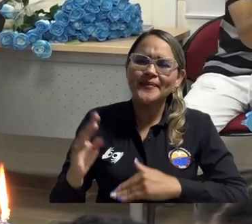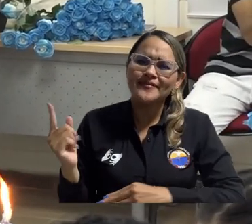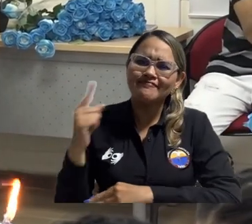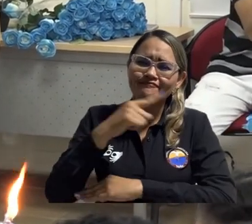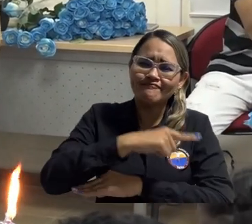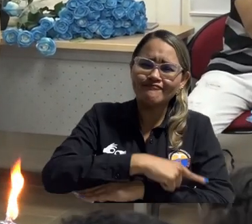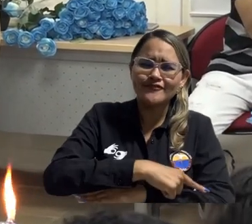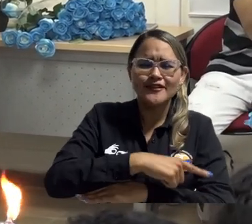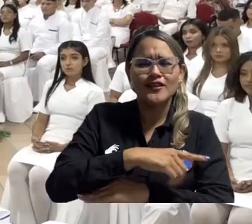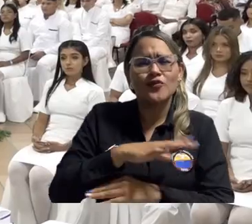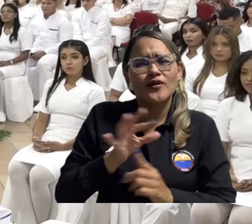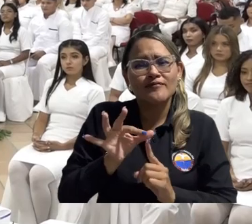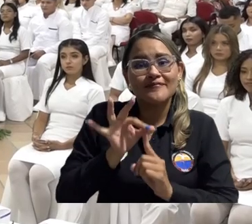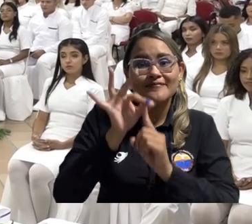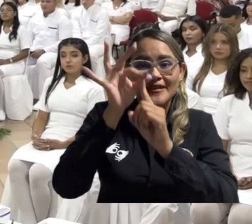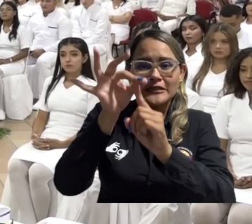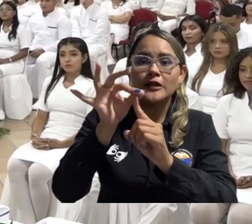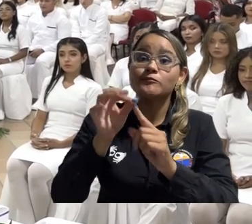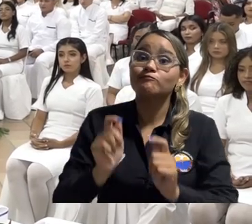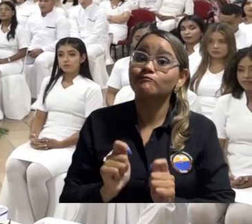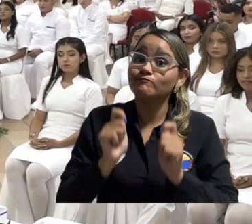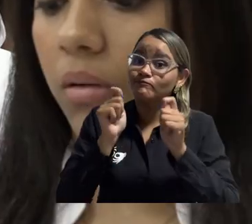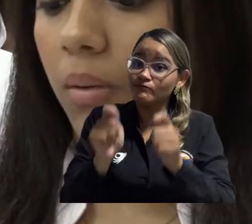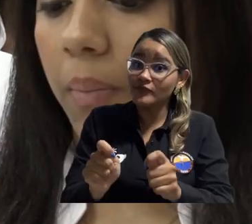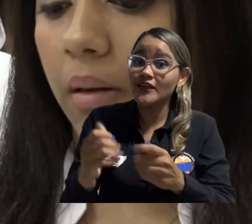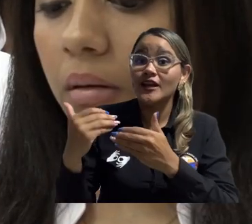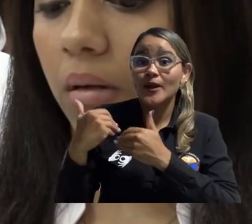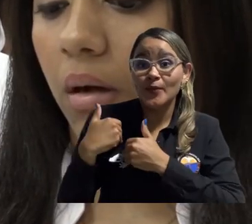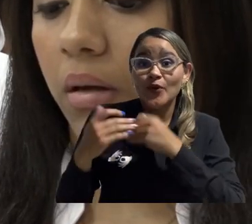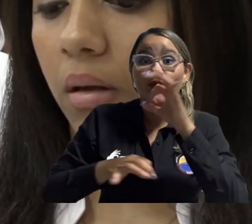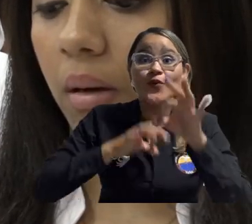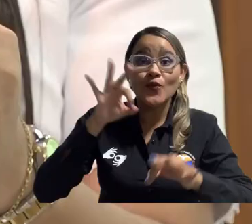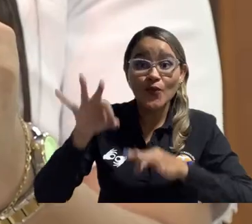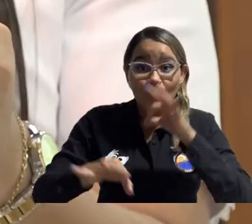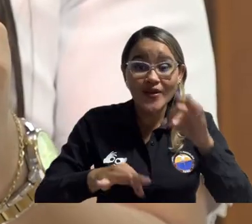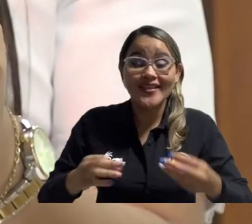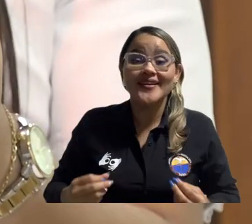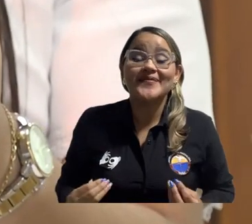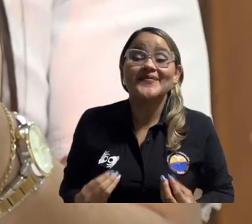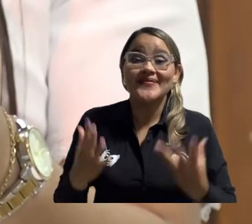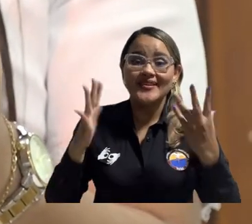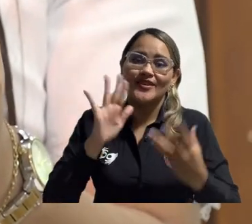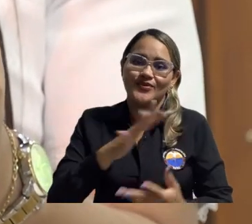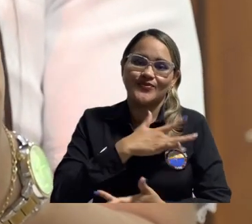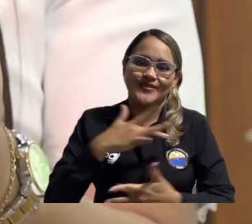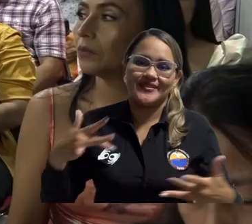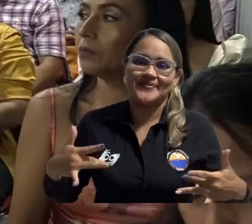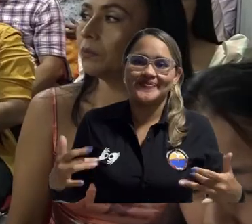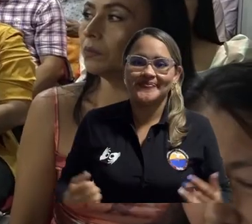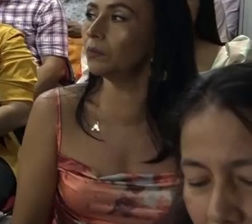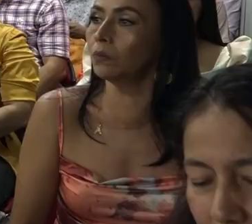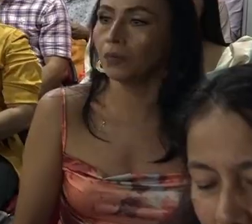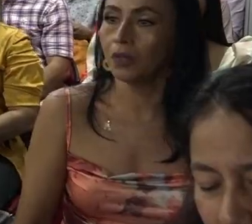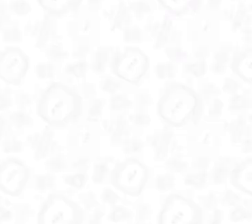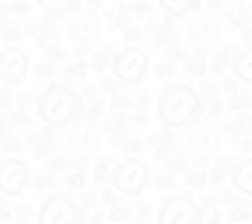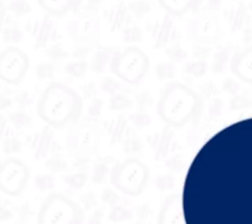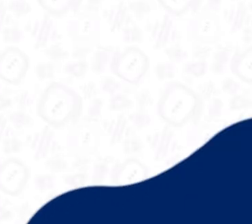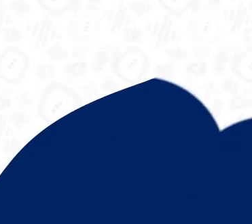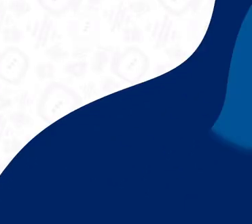a quienes en una ceremonia solemne, directivos y docentes les otorgaron la responsabilidad de cuidar vidas en el ámbito de la